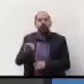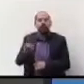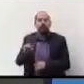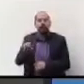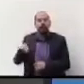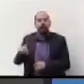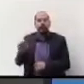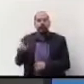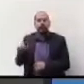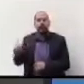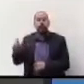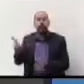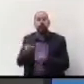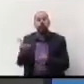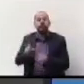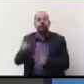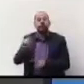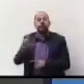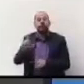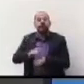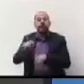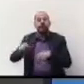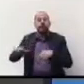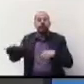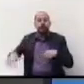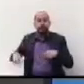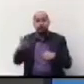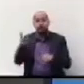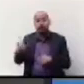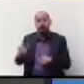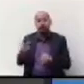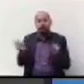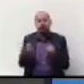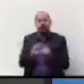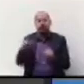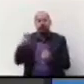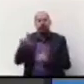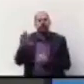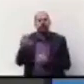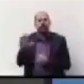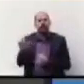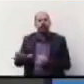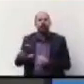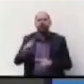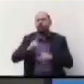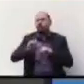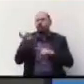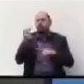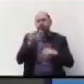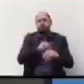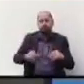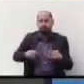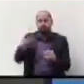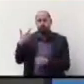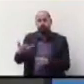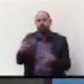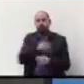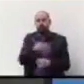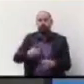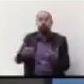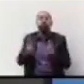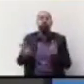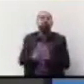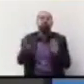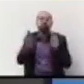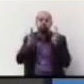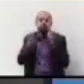de violencia en Tecamachalco, Palmar de Bravo, Quecholac y otros municipios de la región. También se aseguraron a 8 integrantes de un grupo